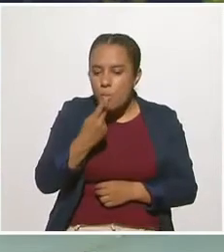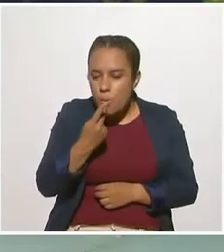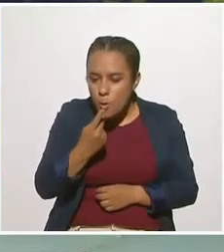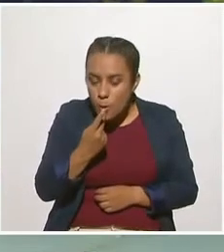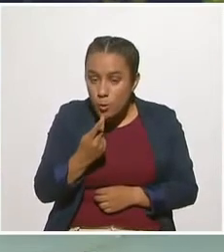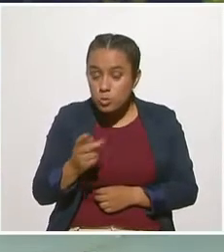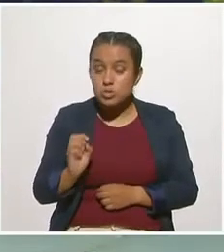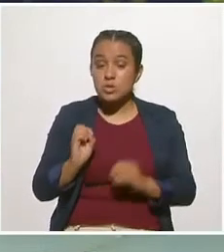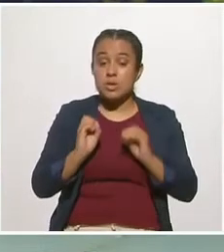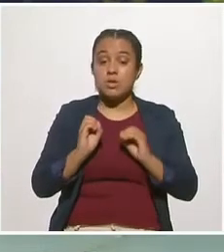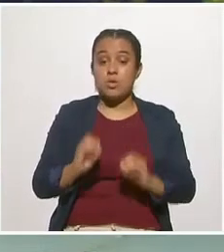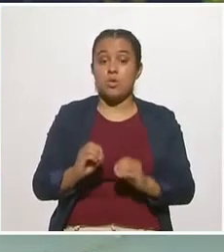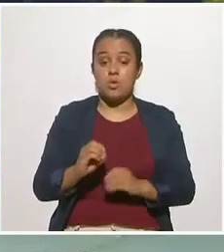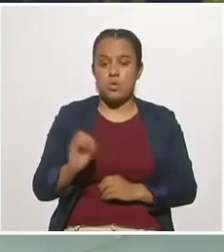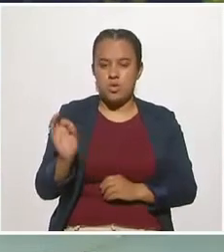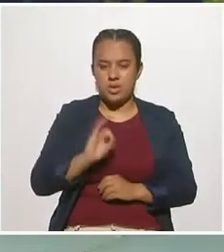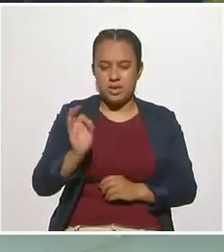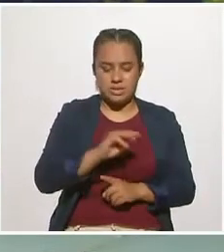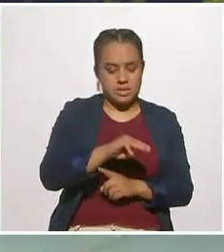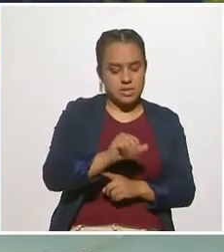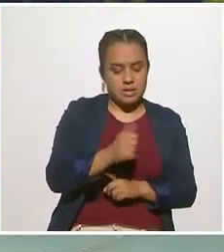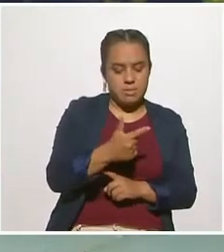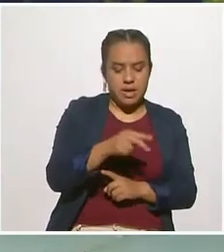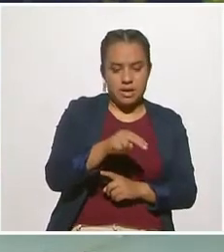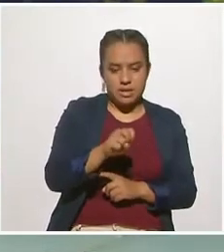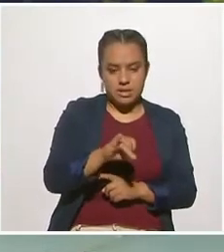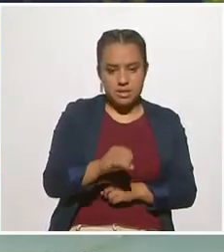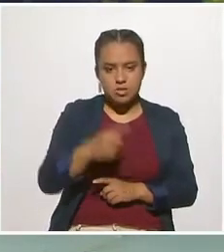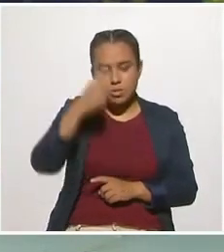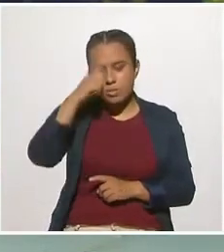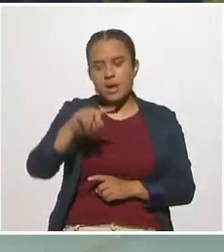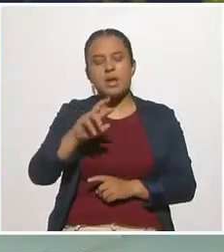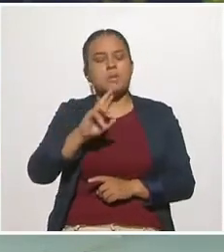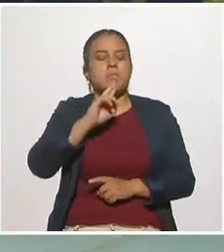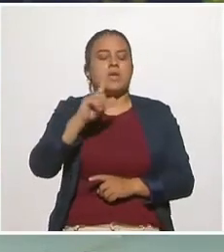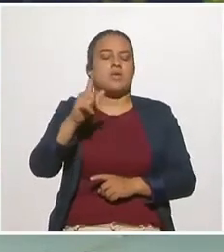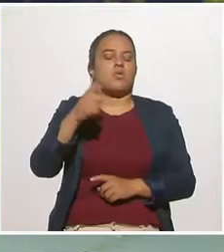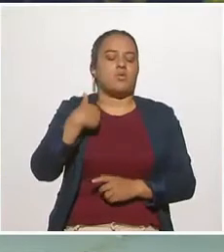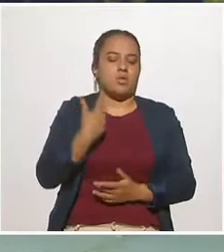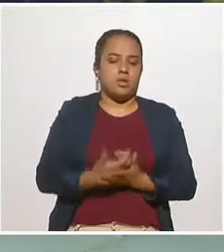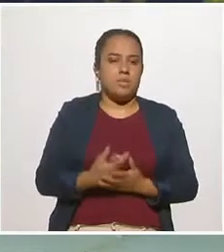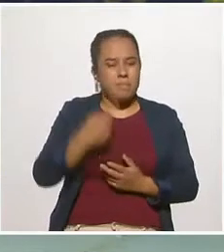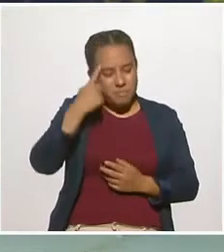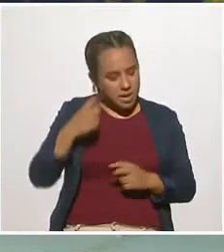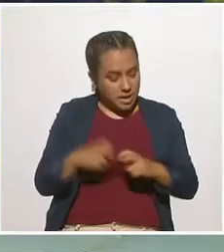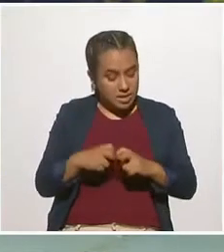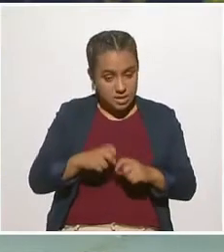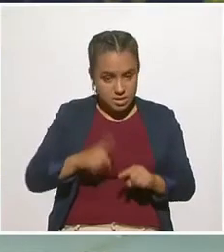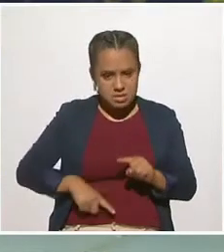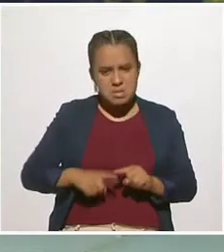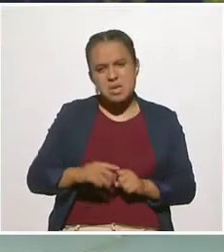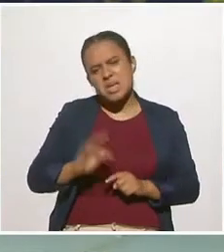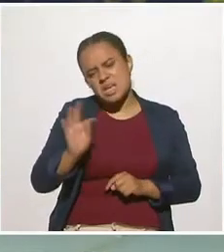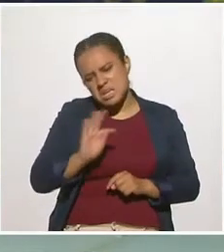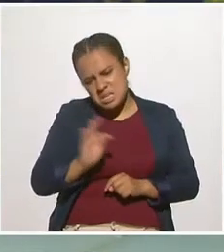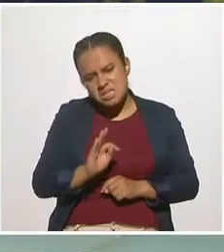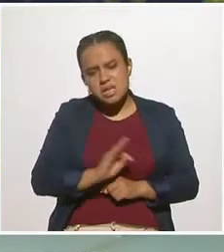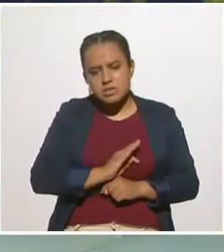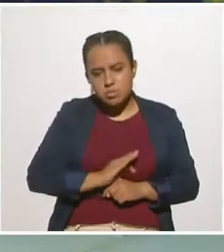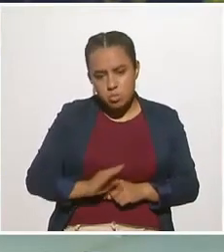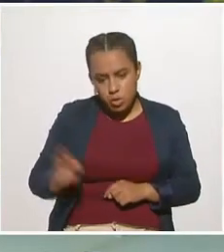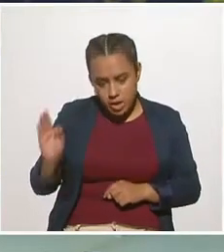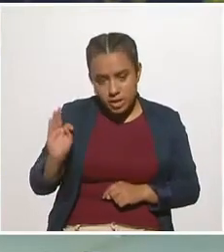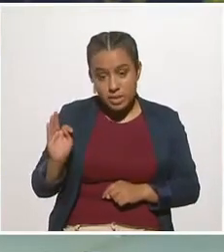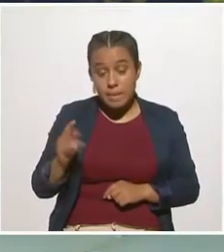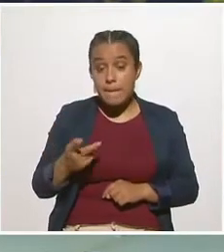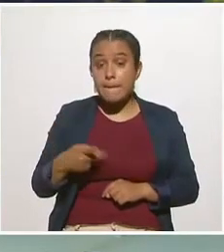el magnesio y para tener un mejor descanso, ¿no? Y estar menos ansioso, pues sí me puedo dar ese lujo, procurando que no sea el que